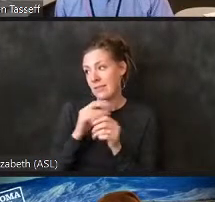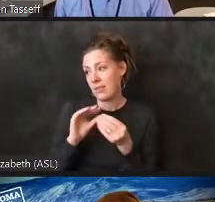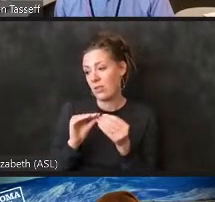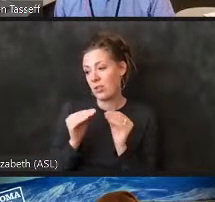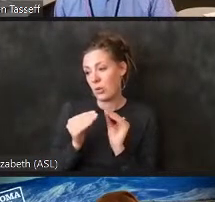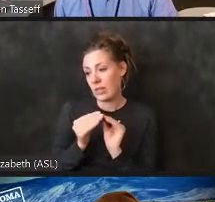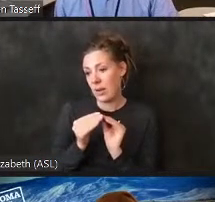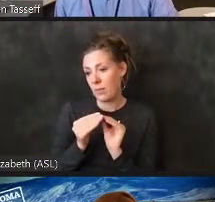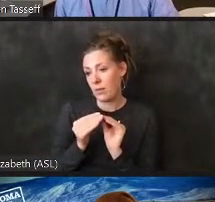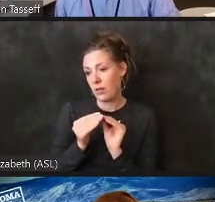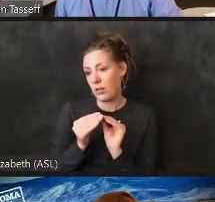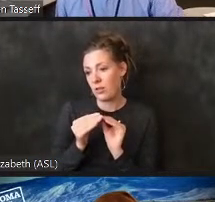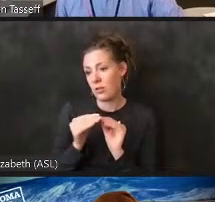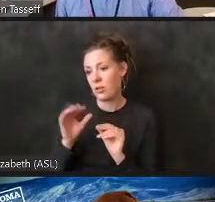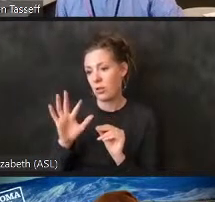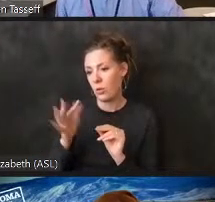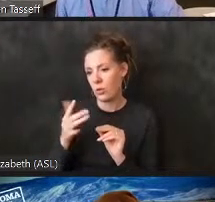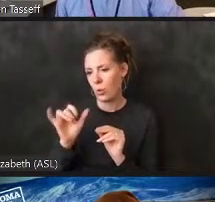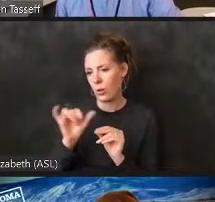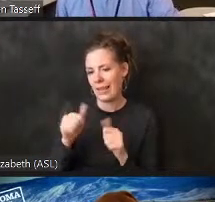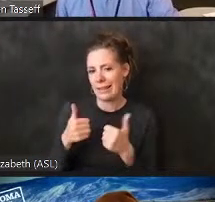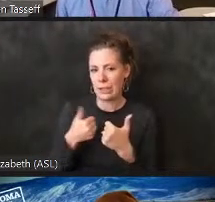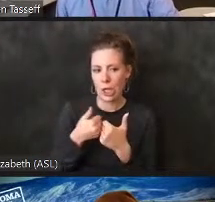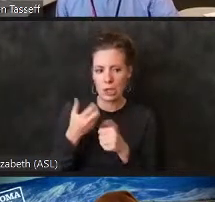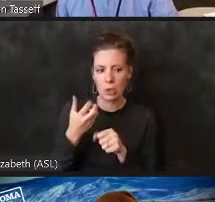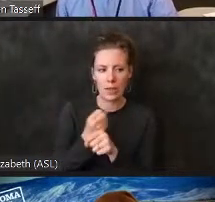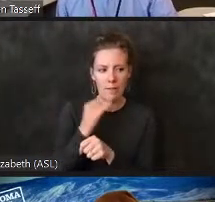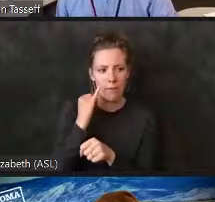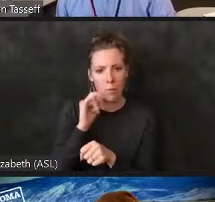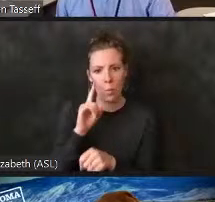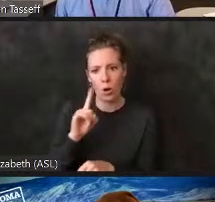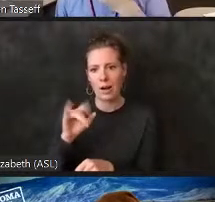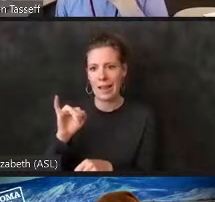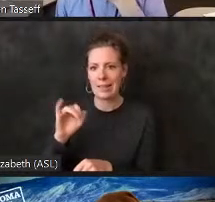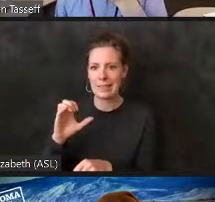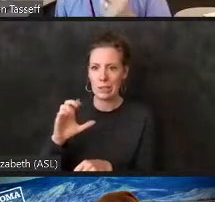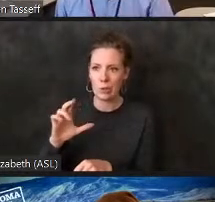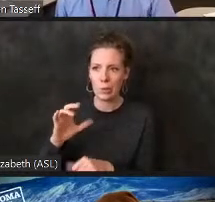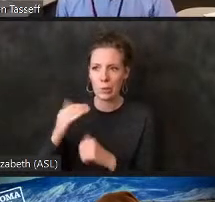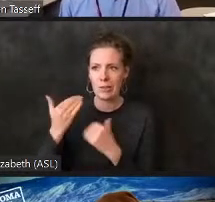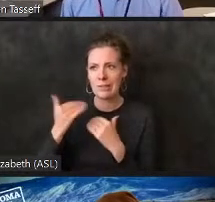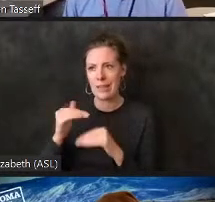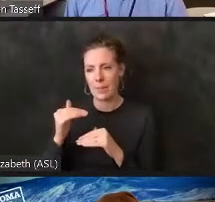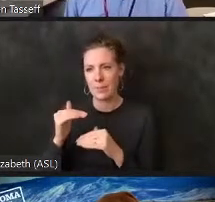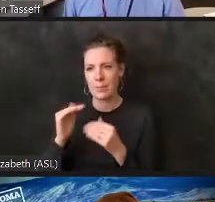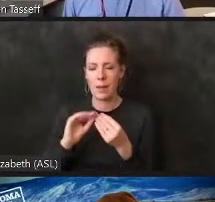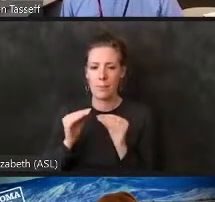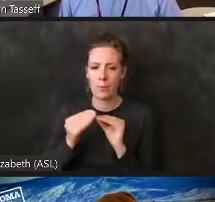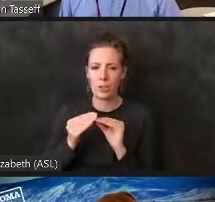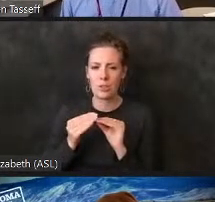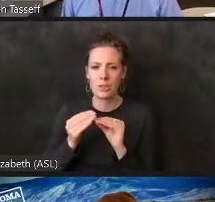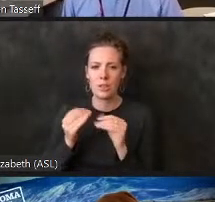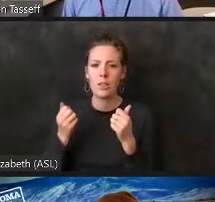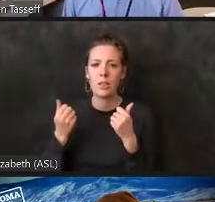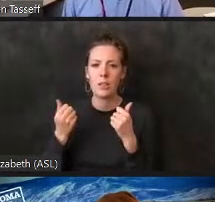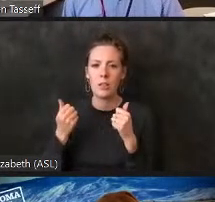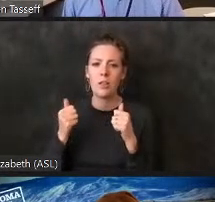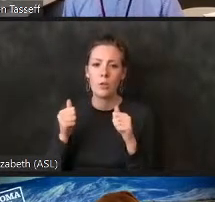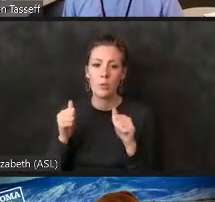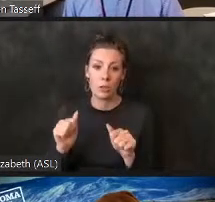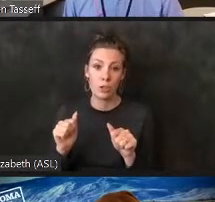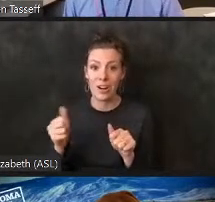Sort of like the challenges we face to getting ICU capacity numbers. De tener los